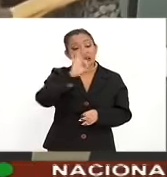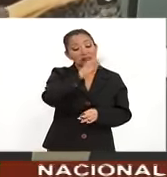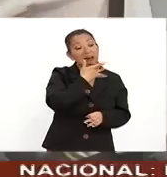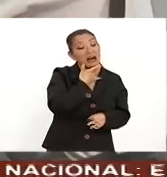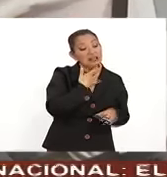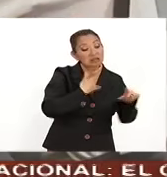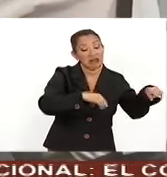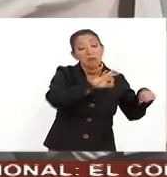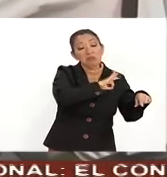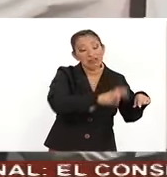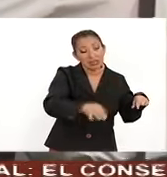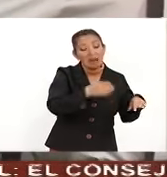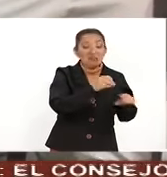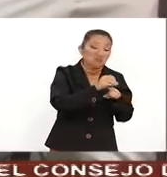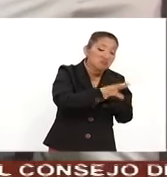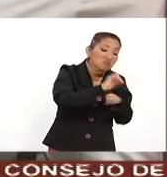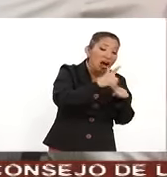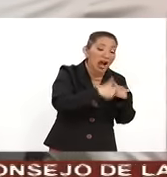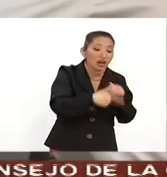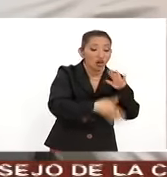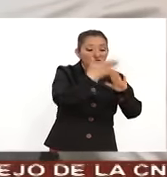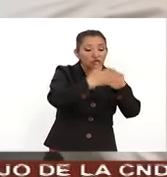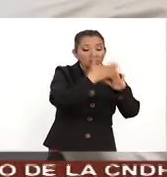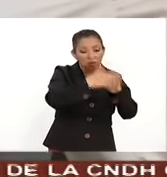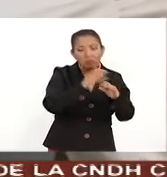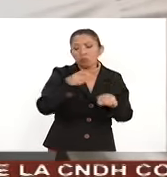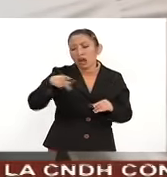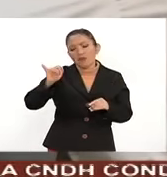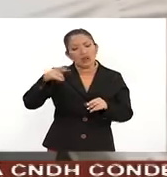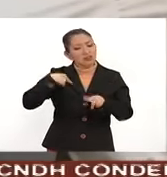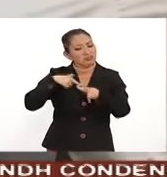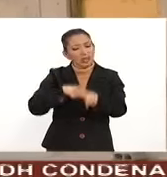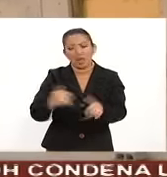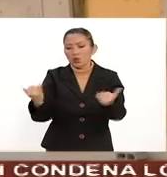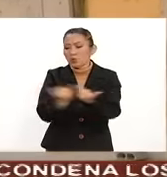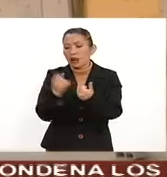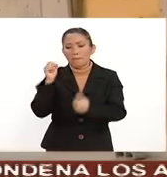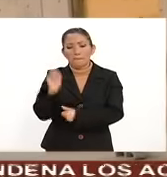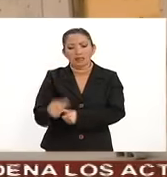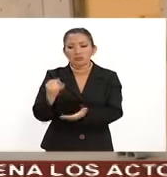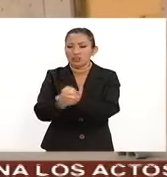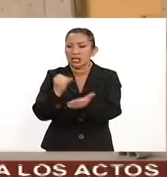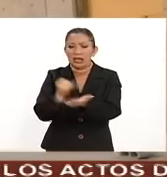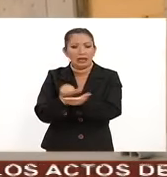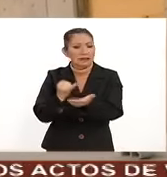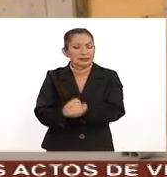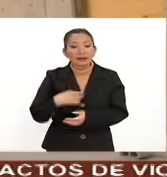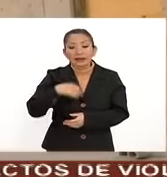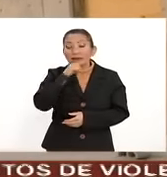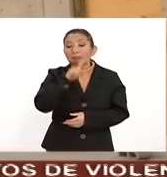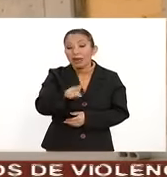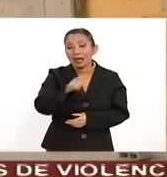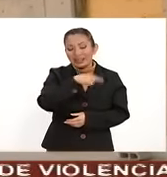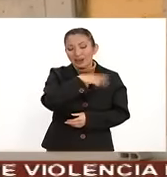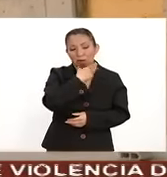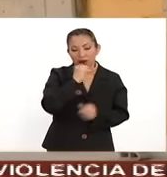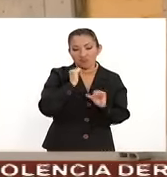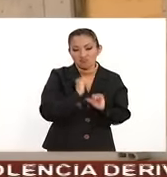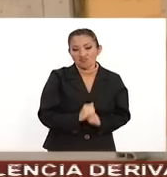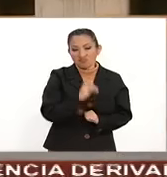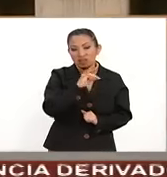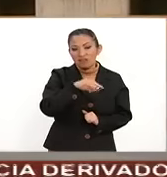afectar al sector de la construcción, el Infonavit dijo tiene la capacidad para seguir operando con las mismas tasas de interés. Informó también Penchina que